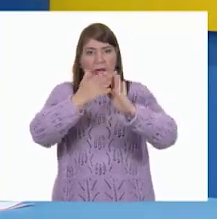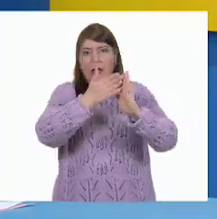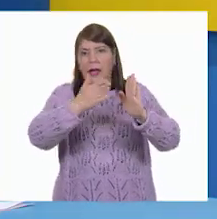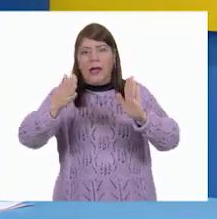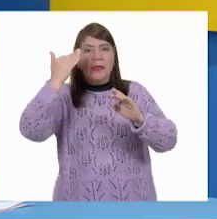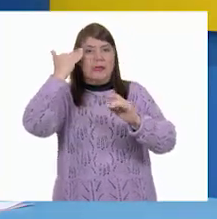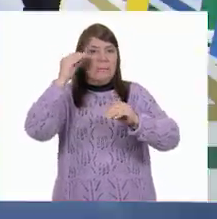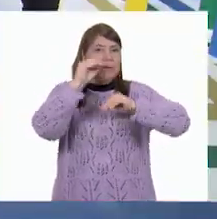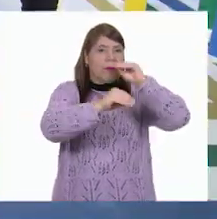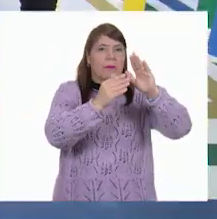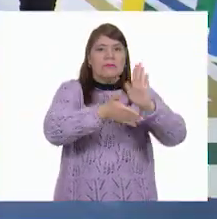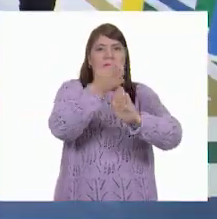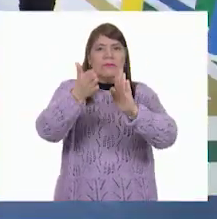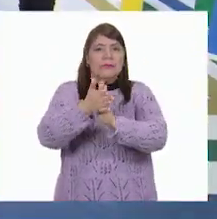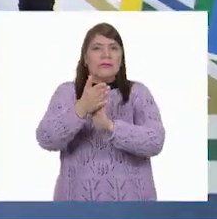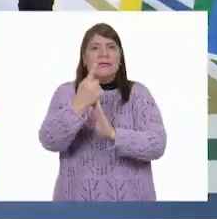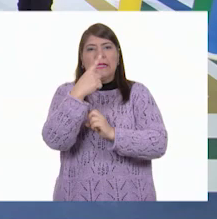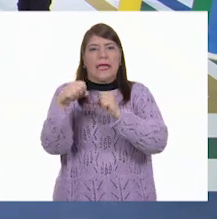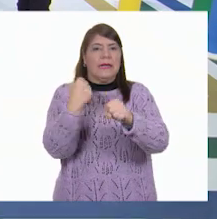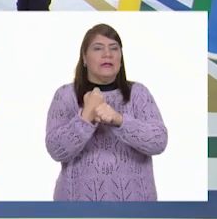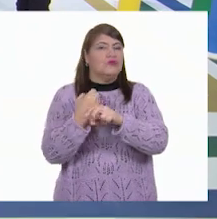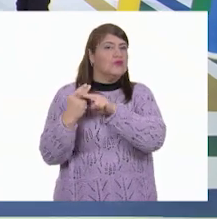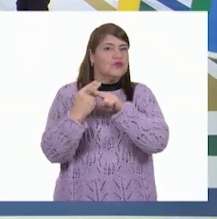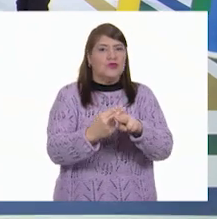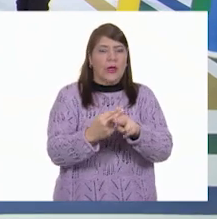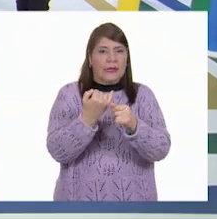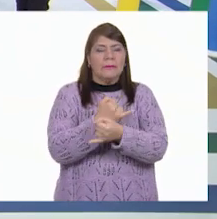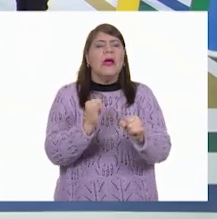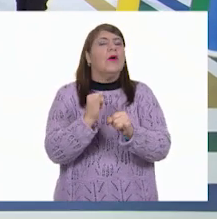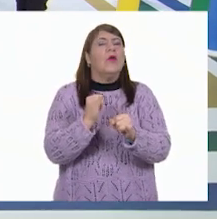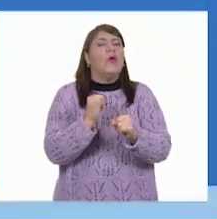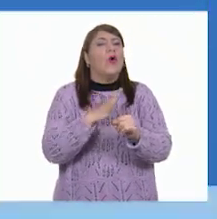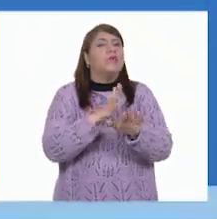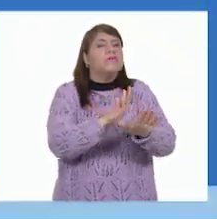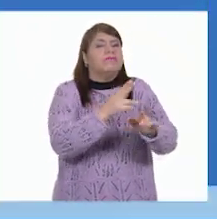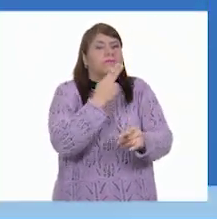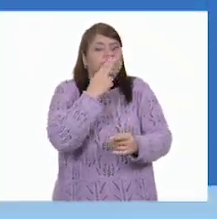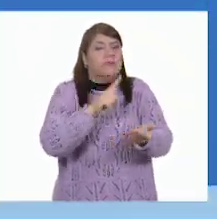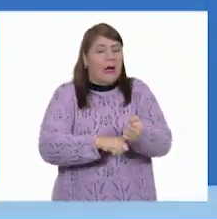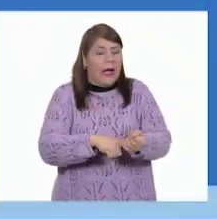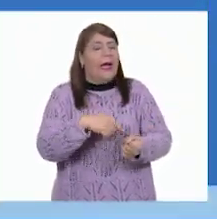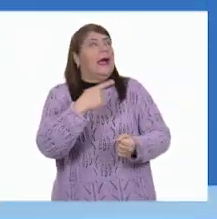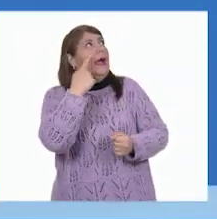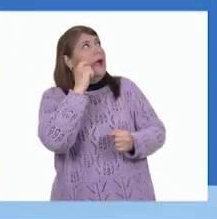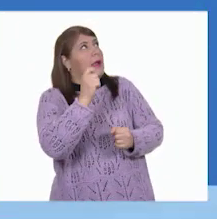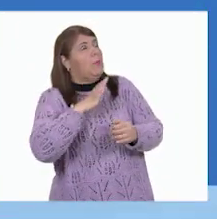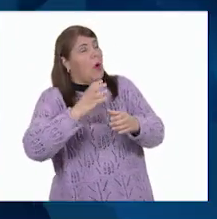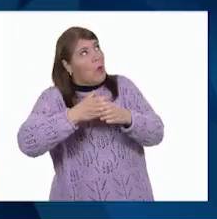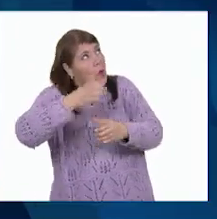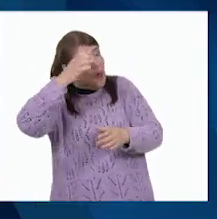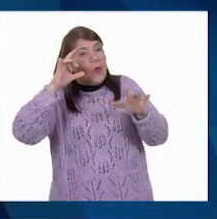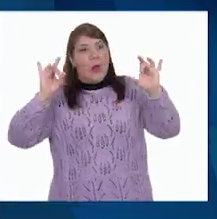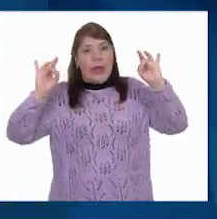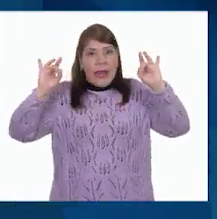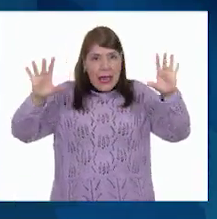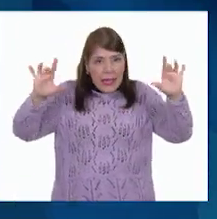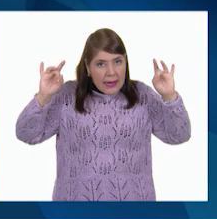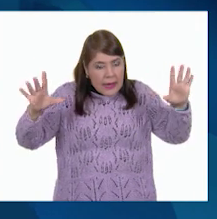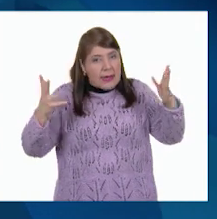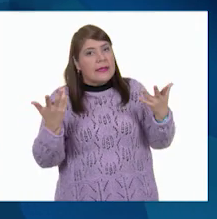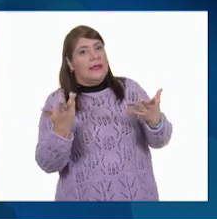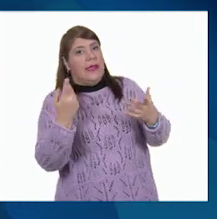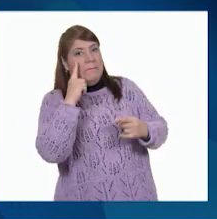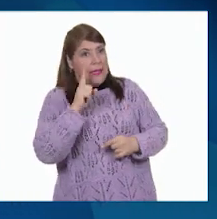conservan en la actualidad? Yo vi, maestra, varios. Está la columna del Ángel de la Independencia.